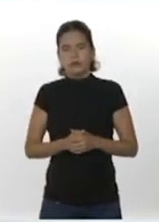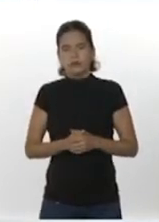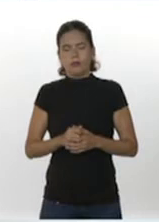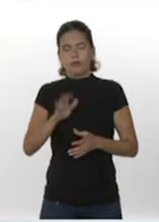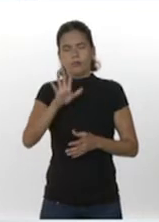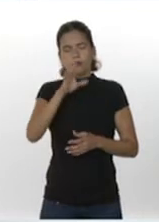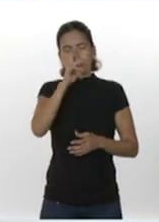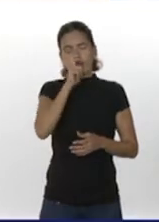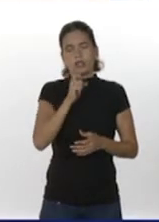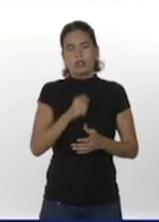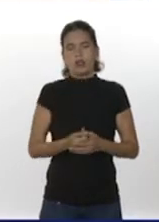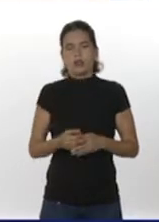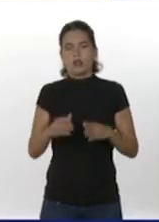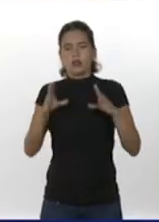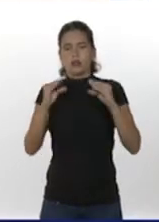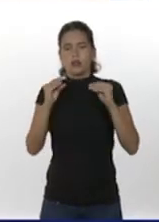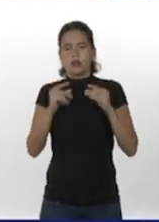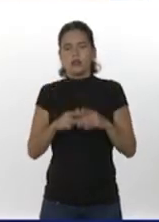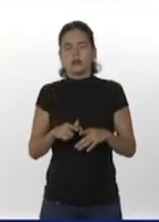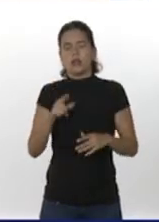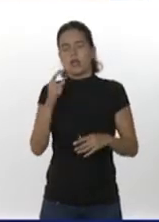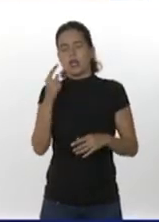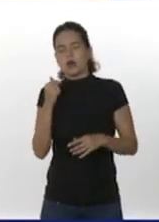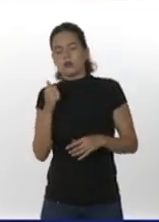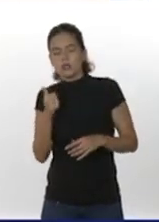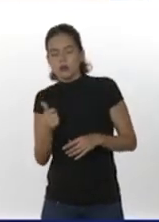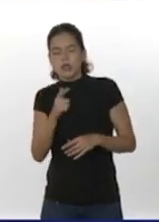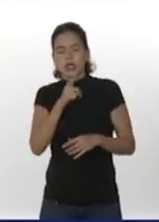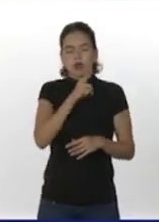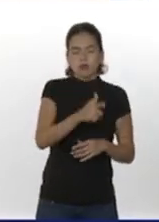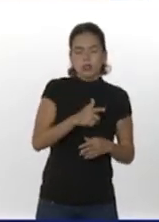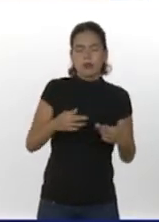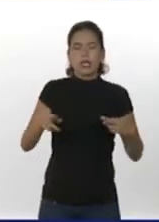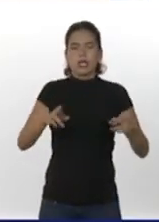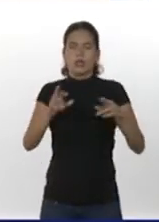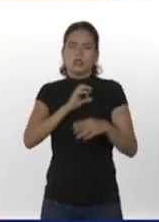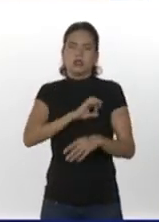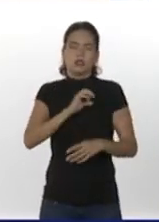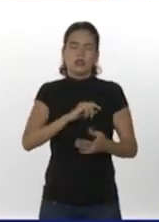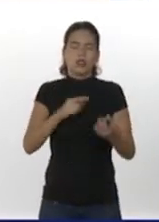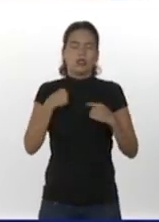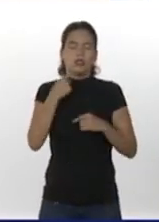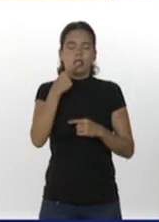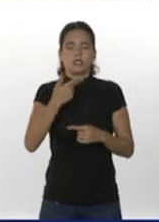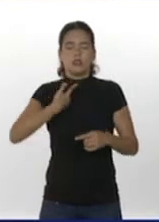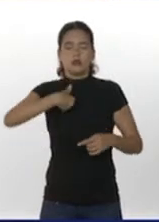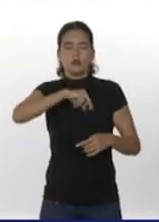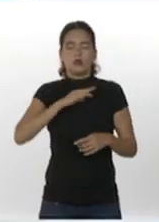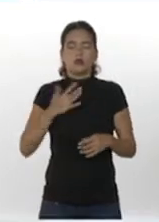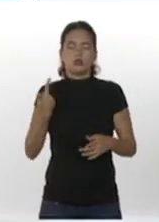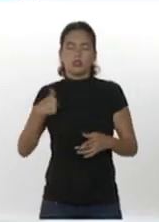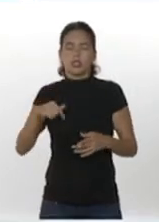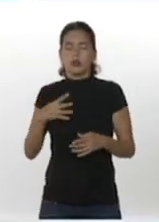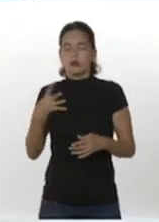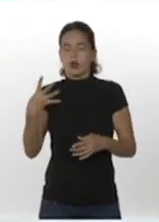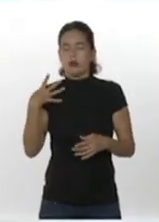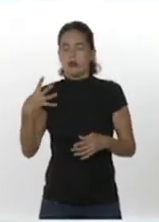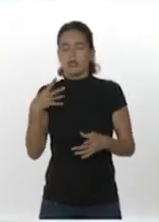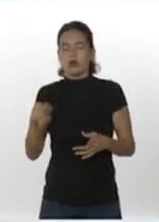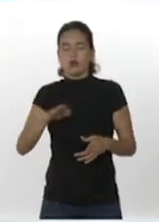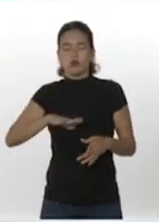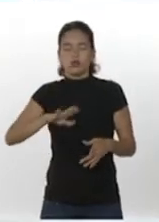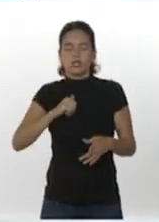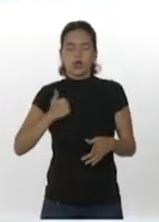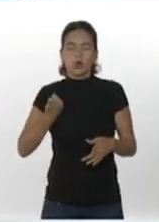quinto año, hablando de ventajas y desventajas de las redes sociales. Les decía, nosotros tenemos un abanico donde